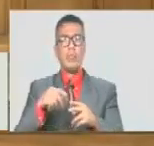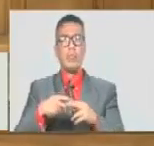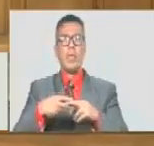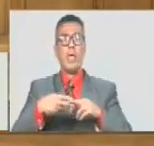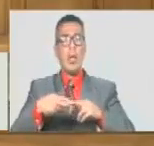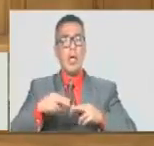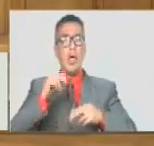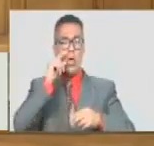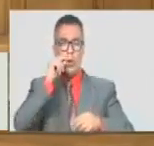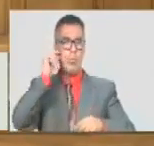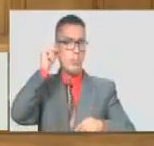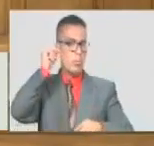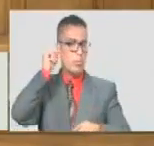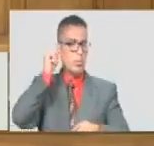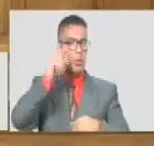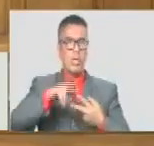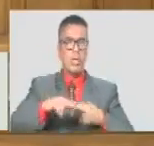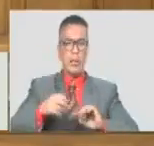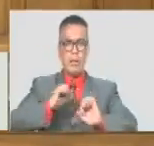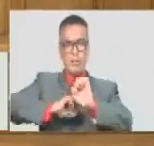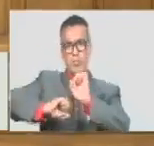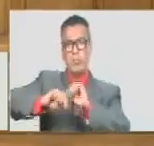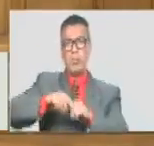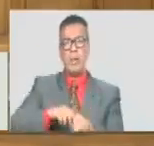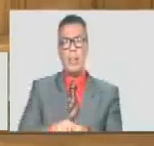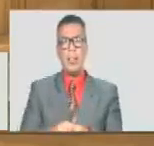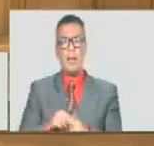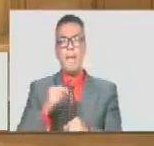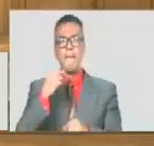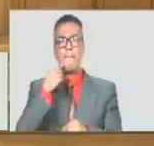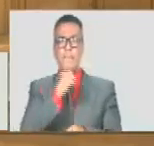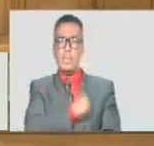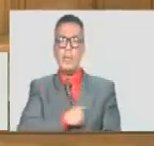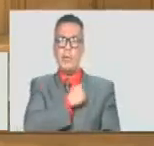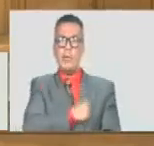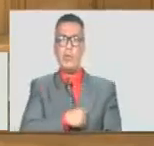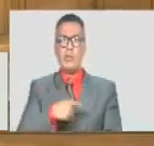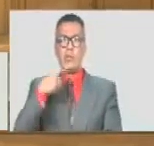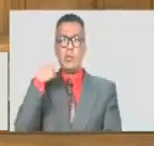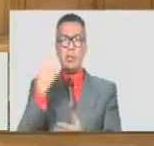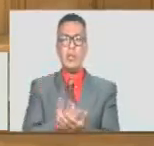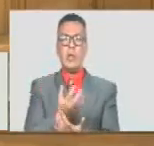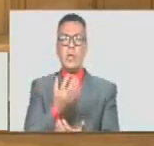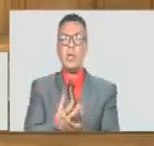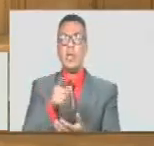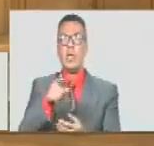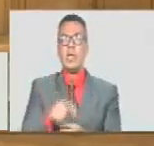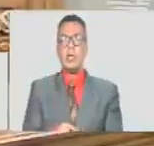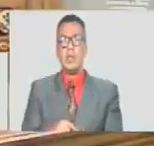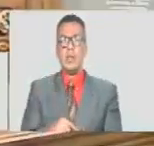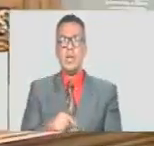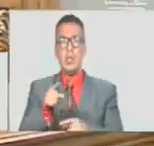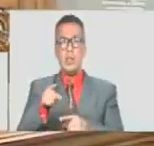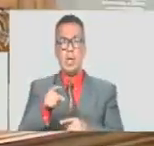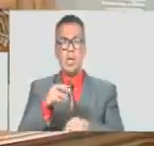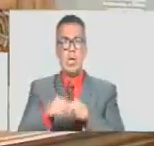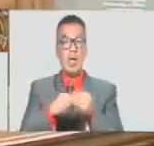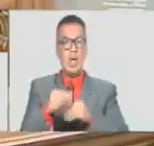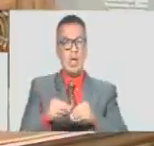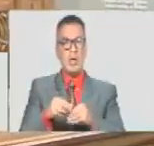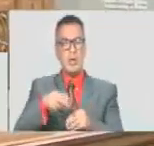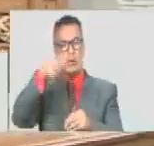para que actos fascistas y racistas, como el lamentable hecho de la quema de Orlando Figuera, por su condición étnica